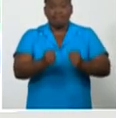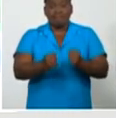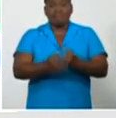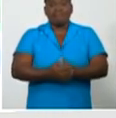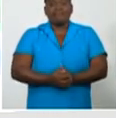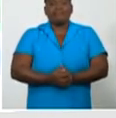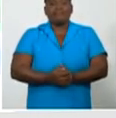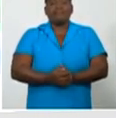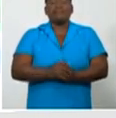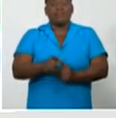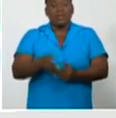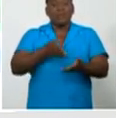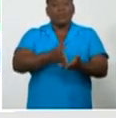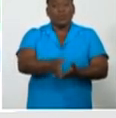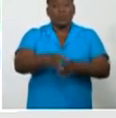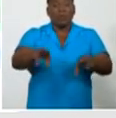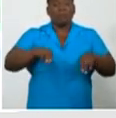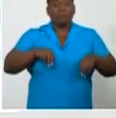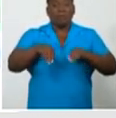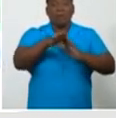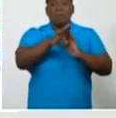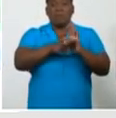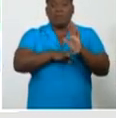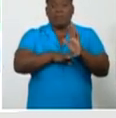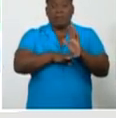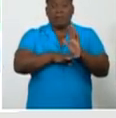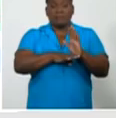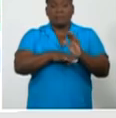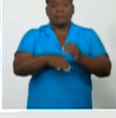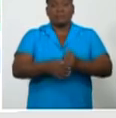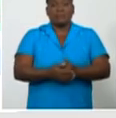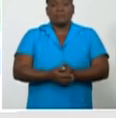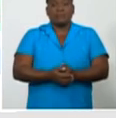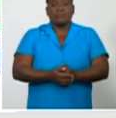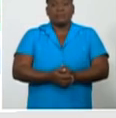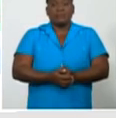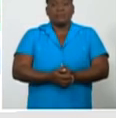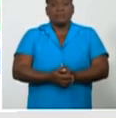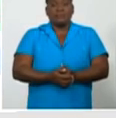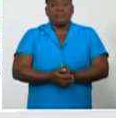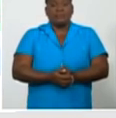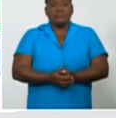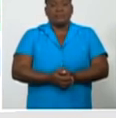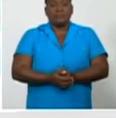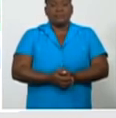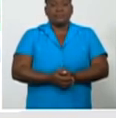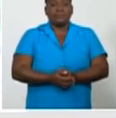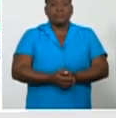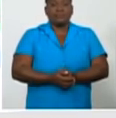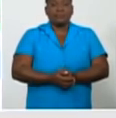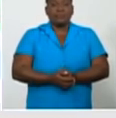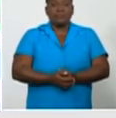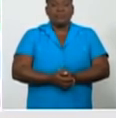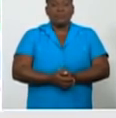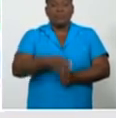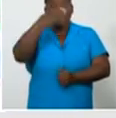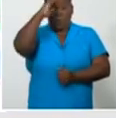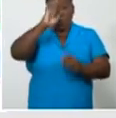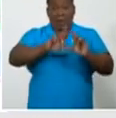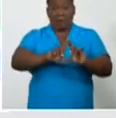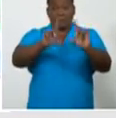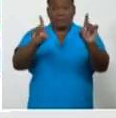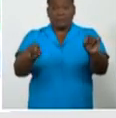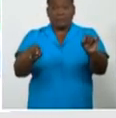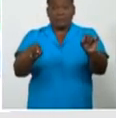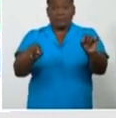siguen adoptando medidas para que se vuelva a incrementar. De esta forma, Cuba tiene